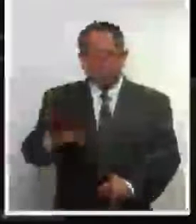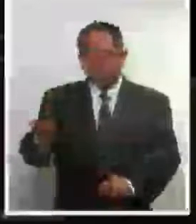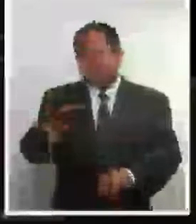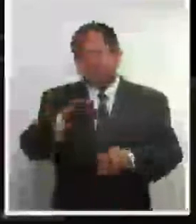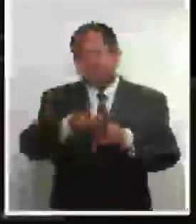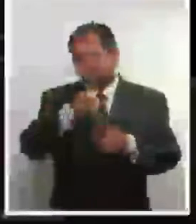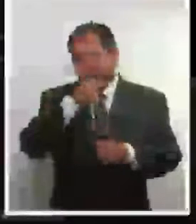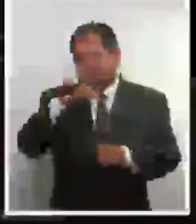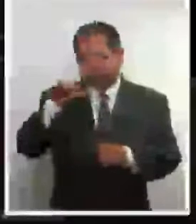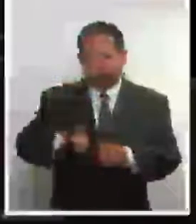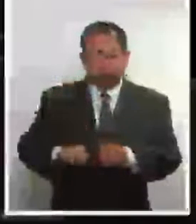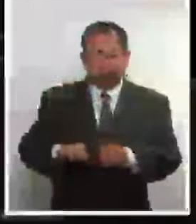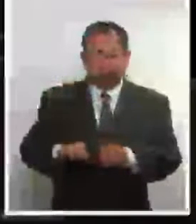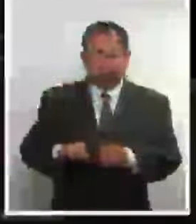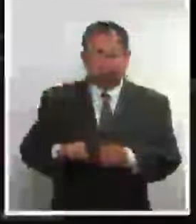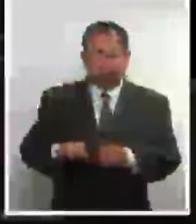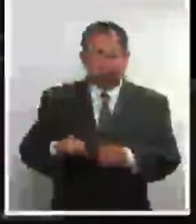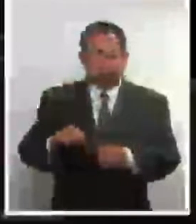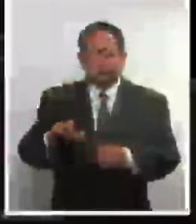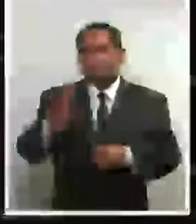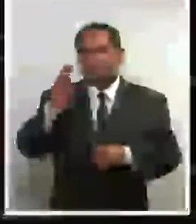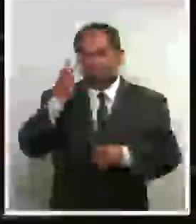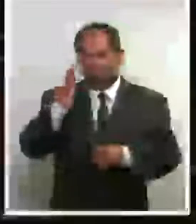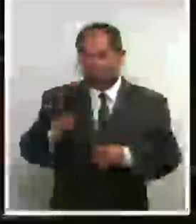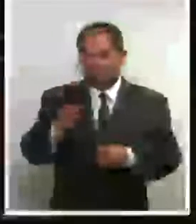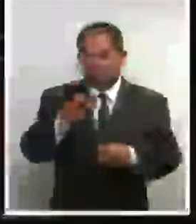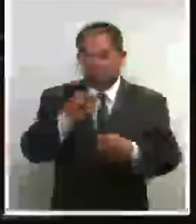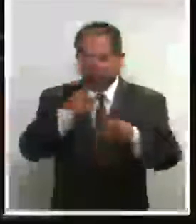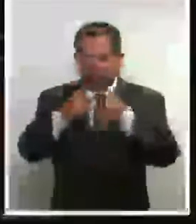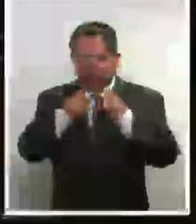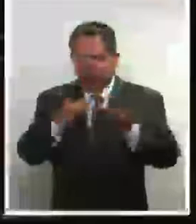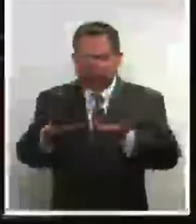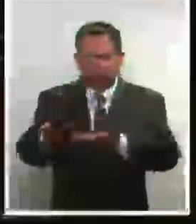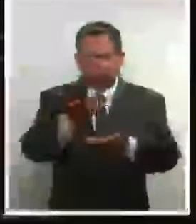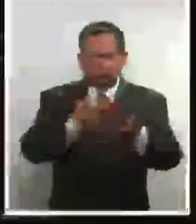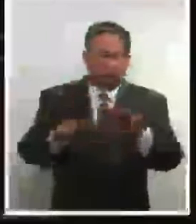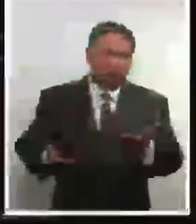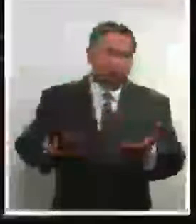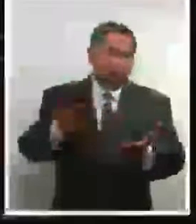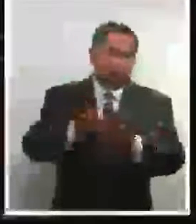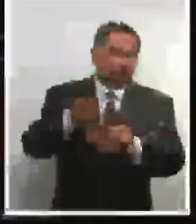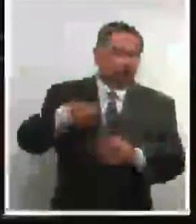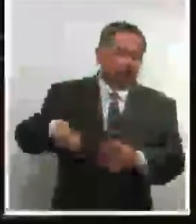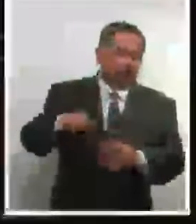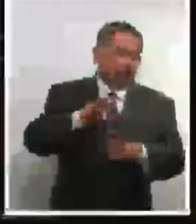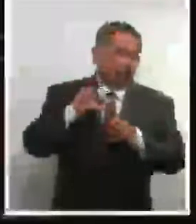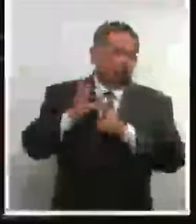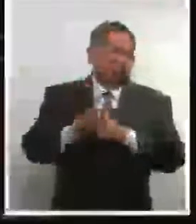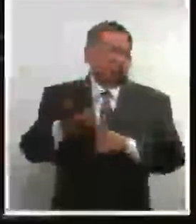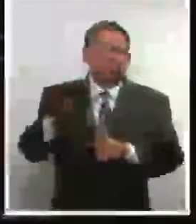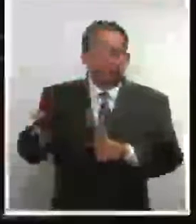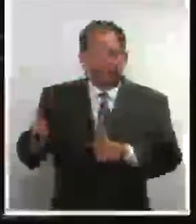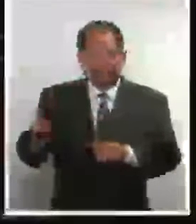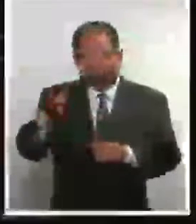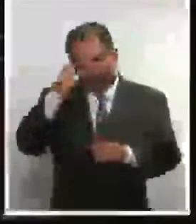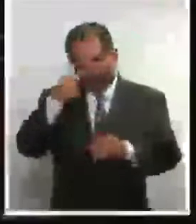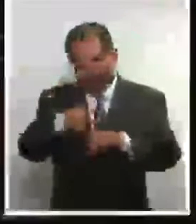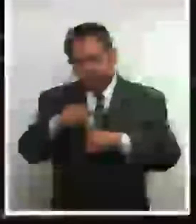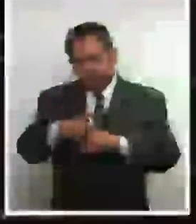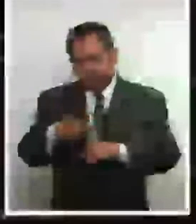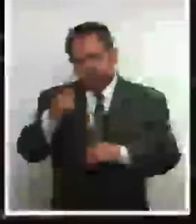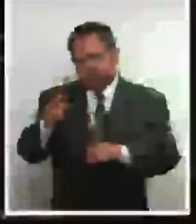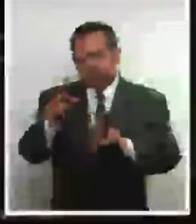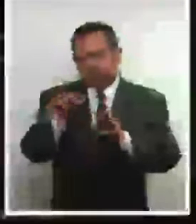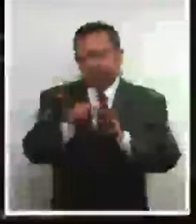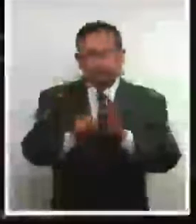votación económica a la Asamblea si se admite a discusión la reserva presentada por la Comisión al numeral 1